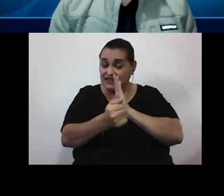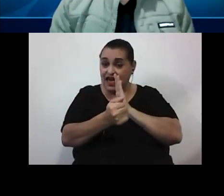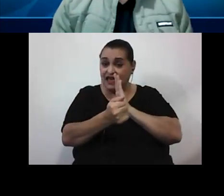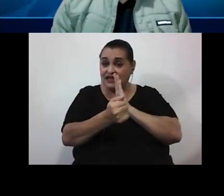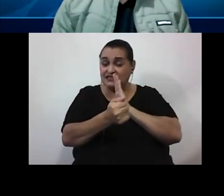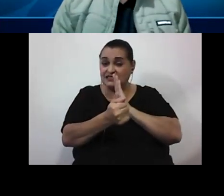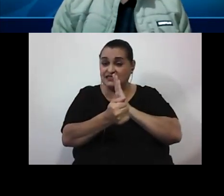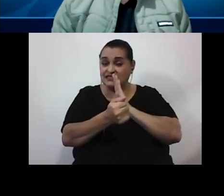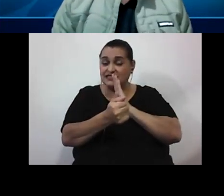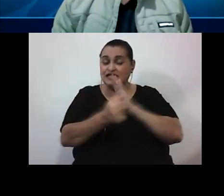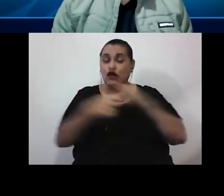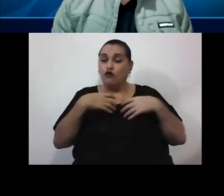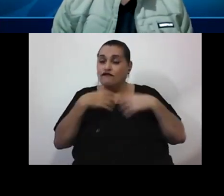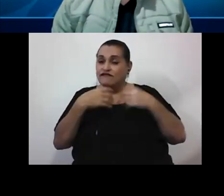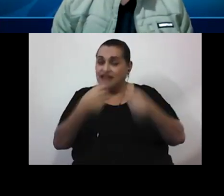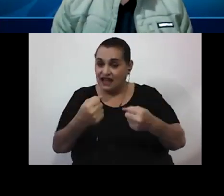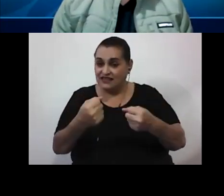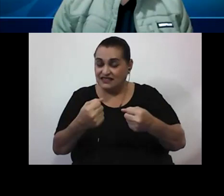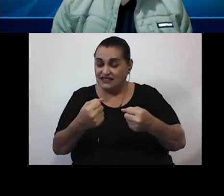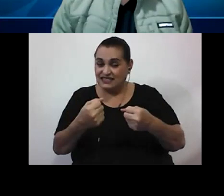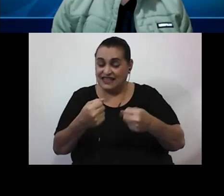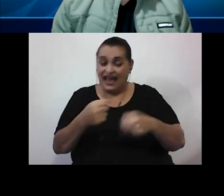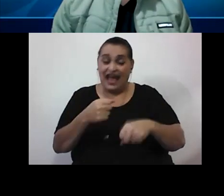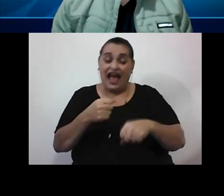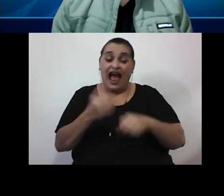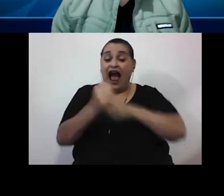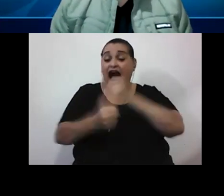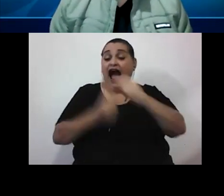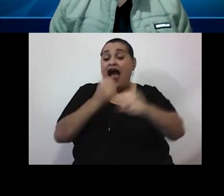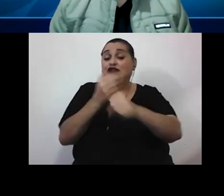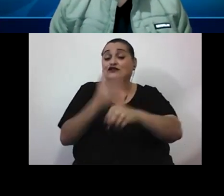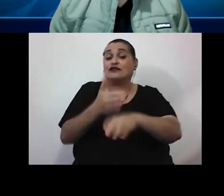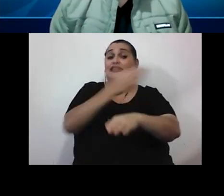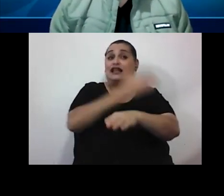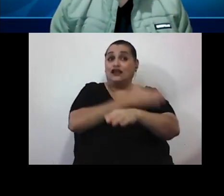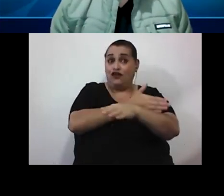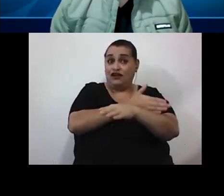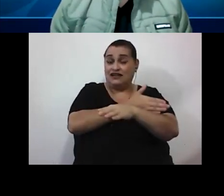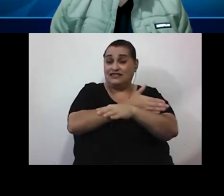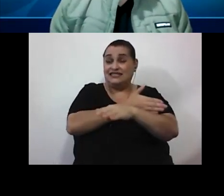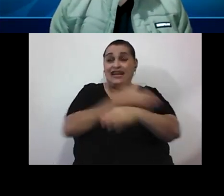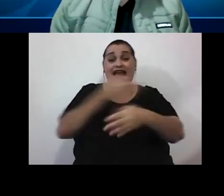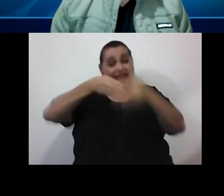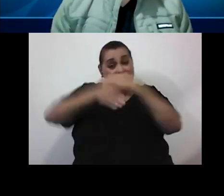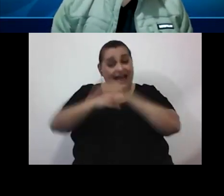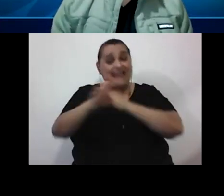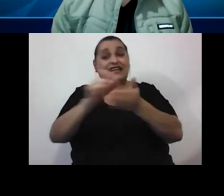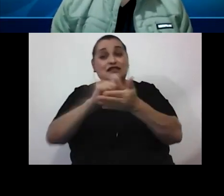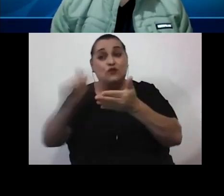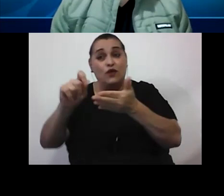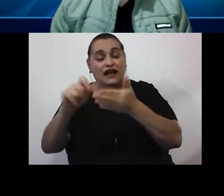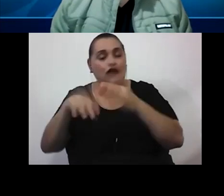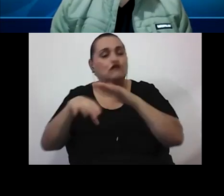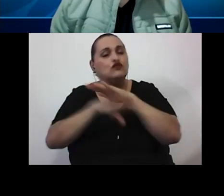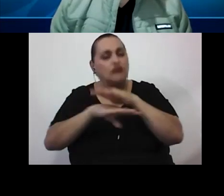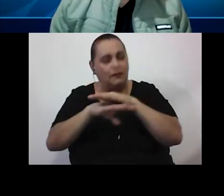las habilidades y la confianza que se adquirieron en etapas previas en esta parte de primaria es fundamental. Por eso yo digo